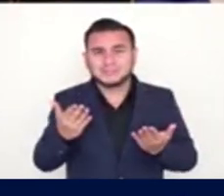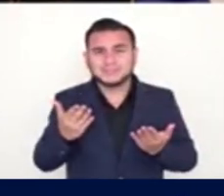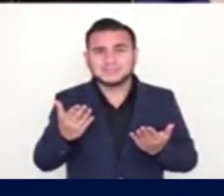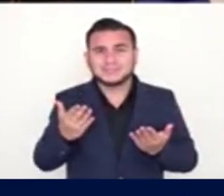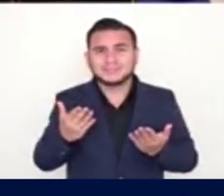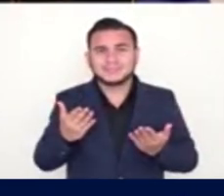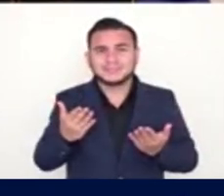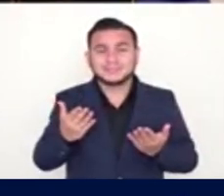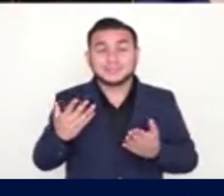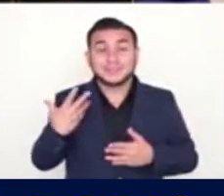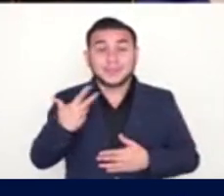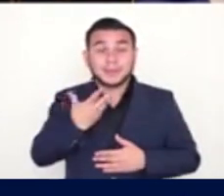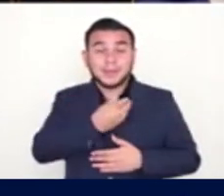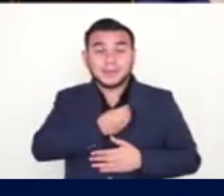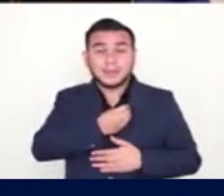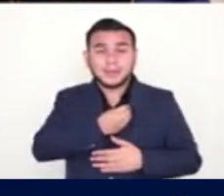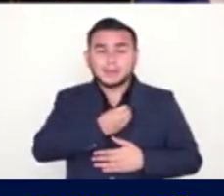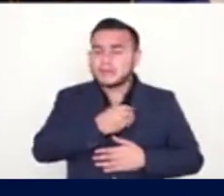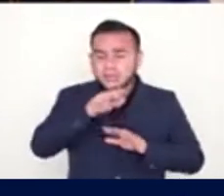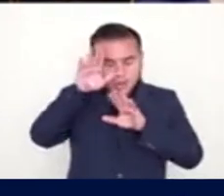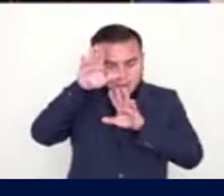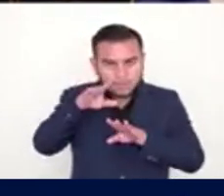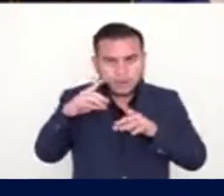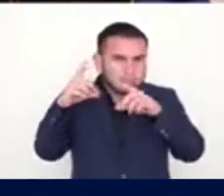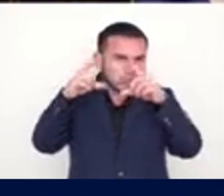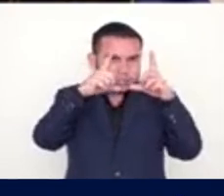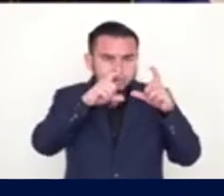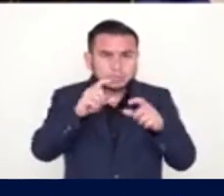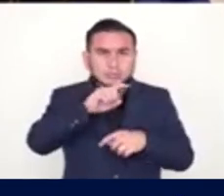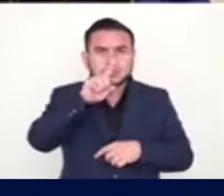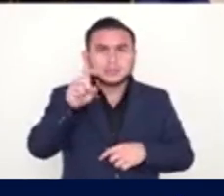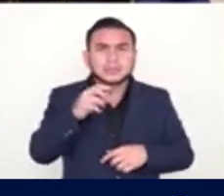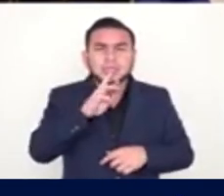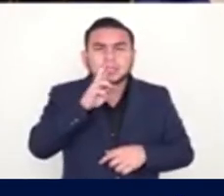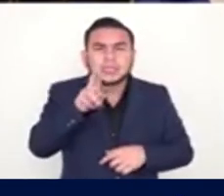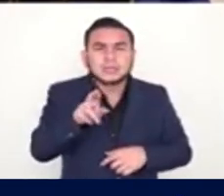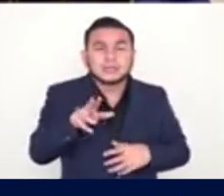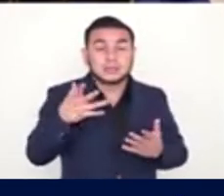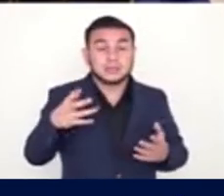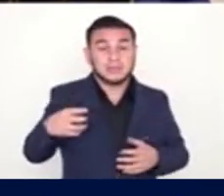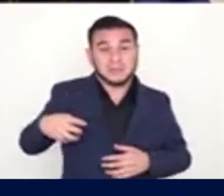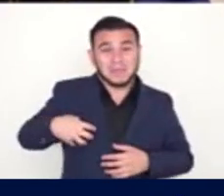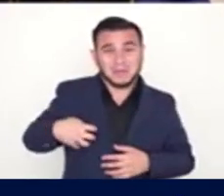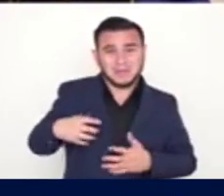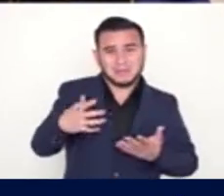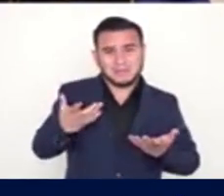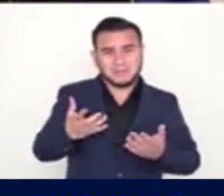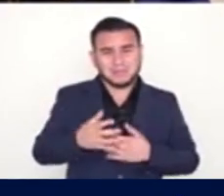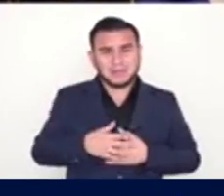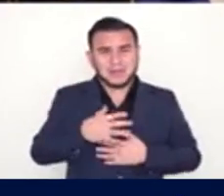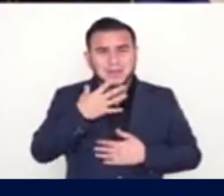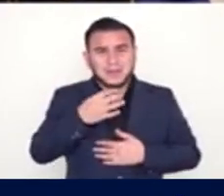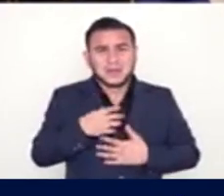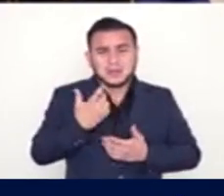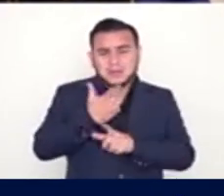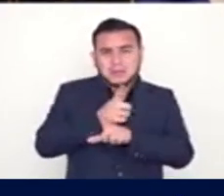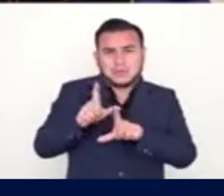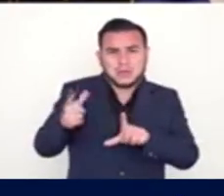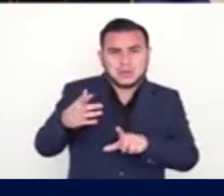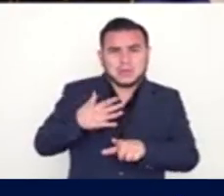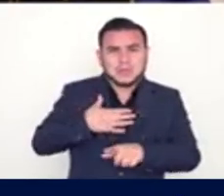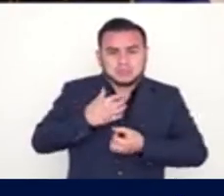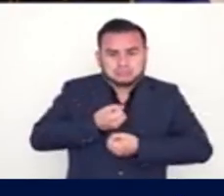que nosotros estamos violando la libertad de prensa porque les contestamos, o porque les decimos mentirosos. Y no tenemos libertad de expresión